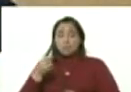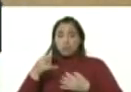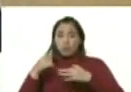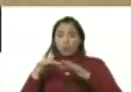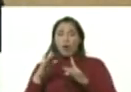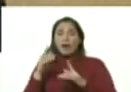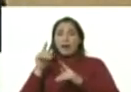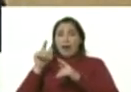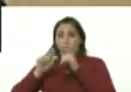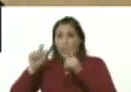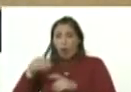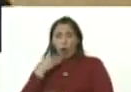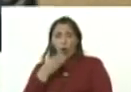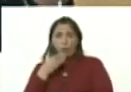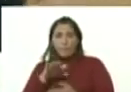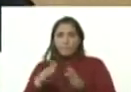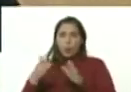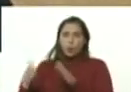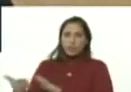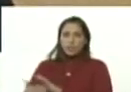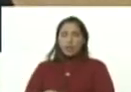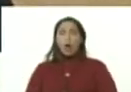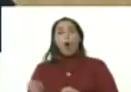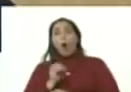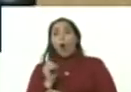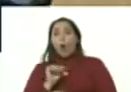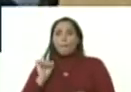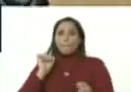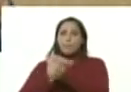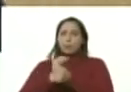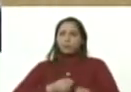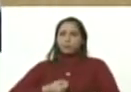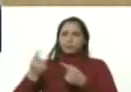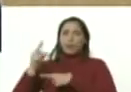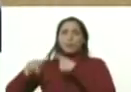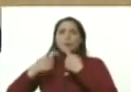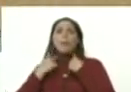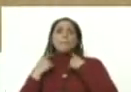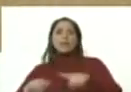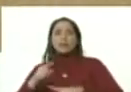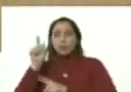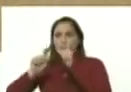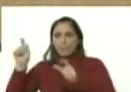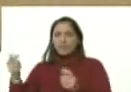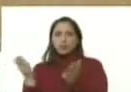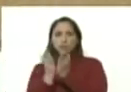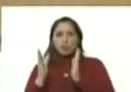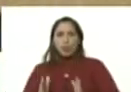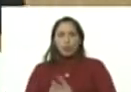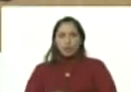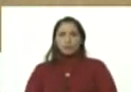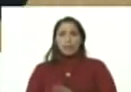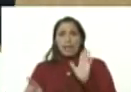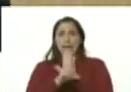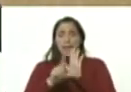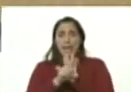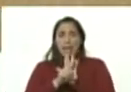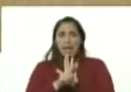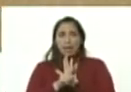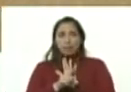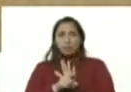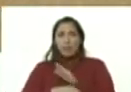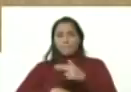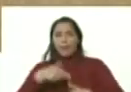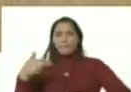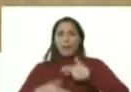morían estudiantes, o detenían estudiantes y eran desaparecidos los estudiantes. O la ley de vagos y maleantes, donde si te veían por